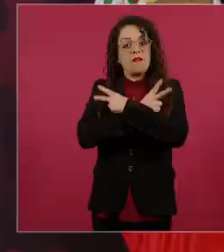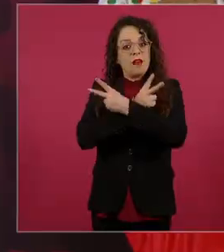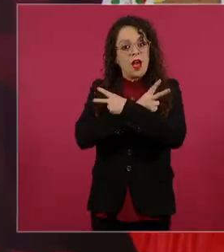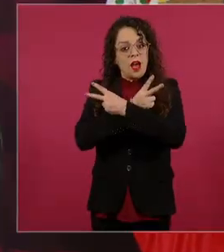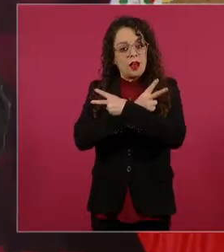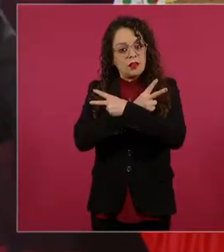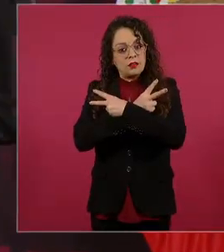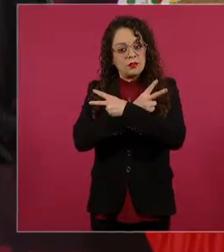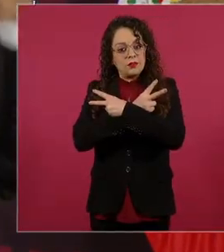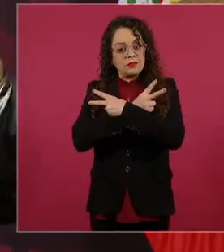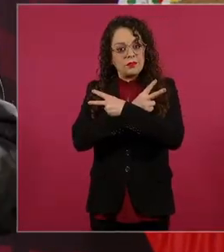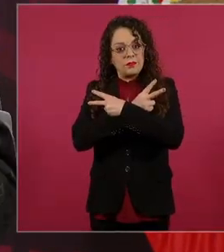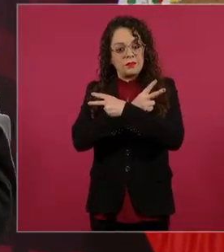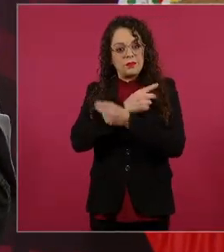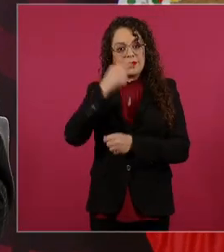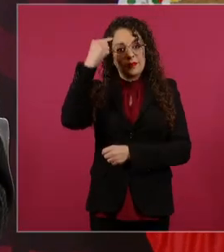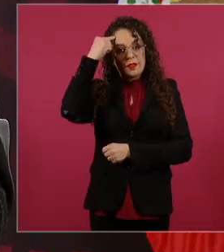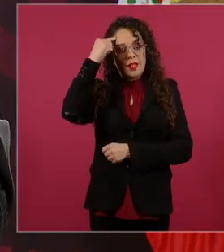con la idea fresca